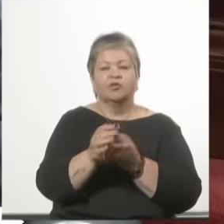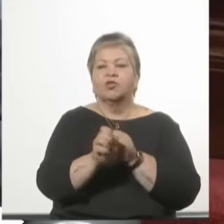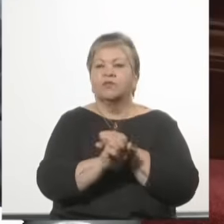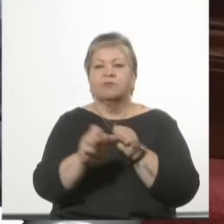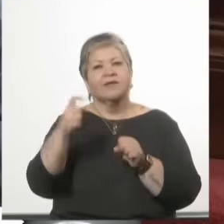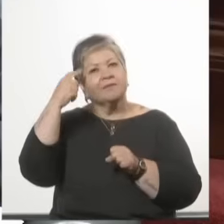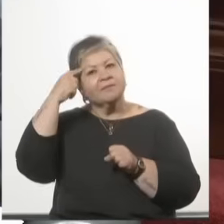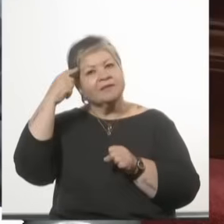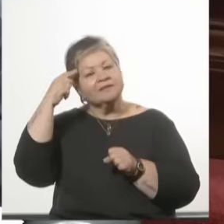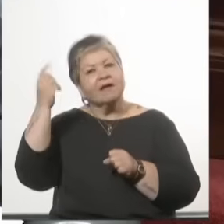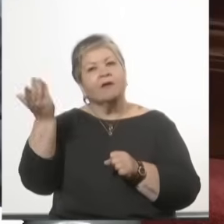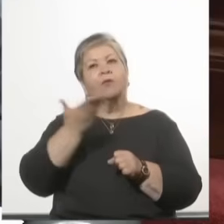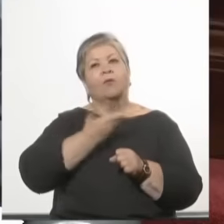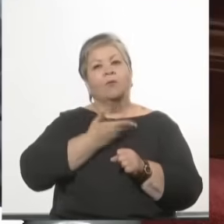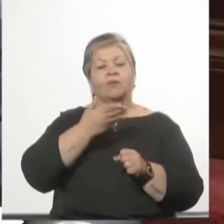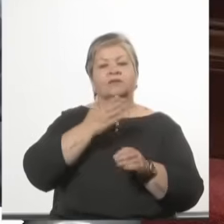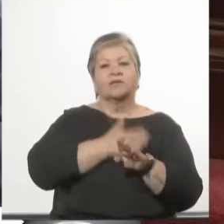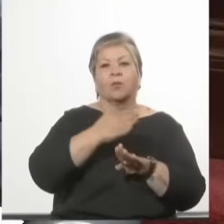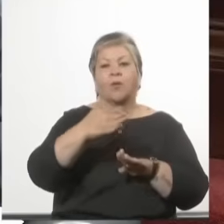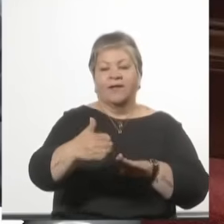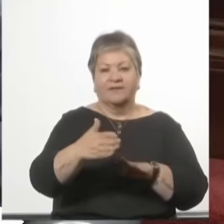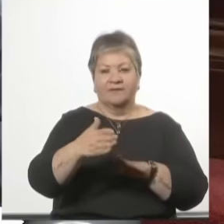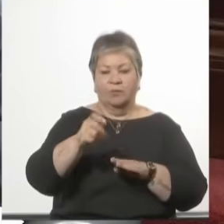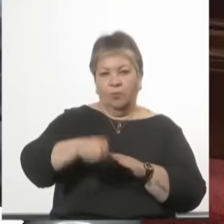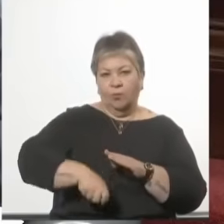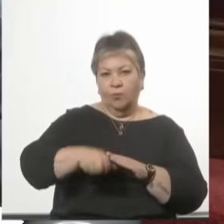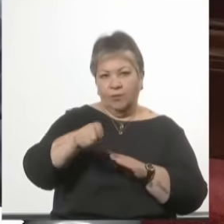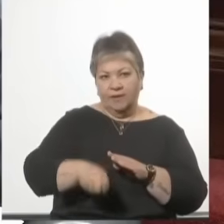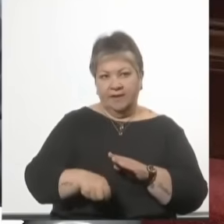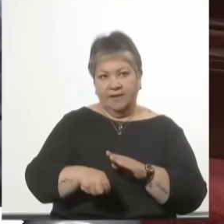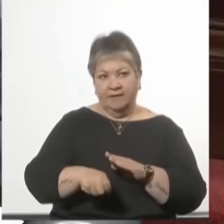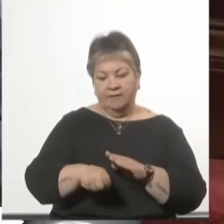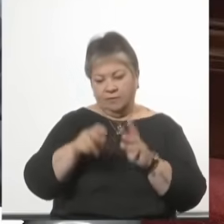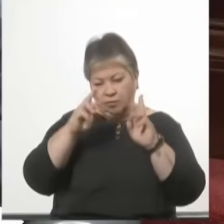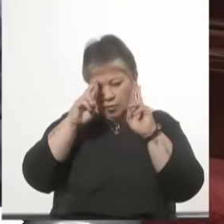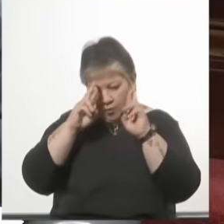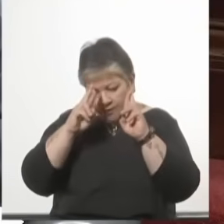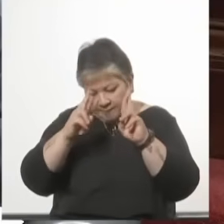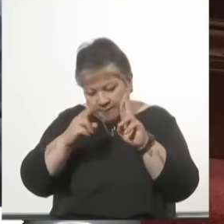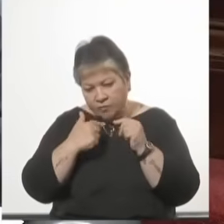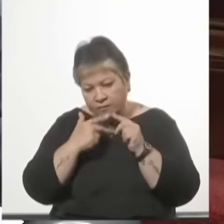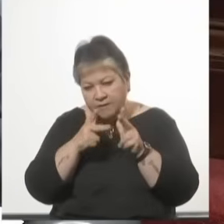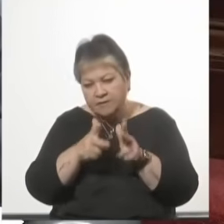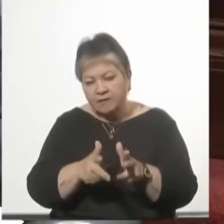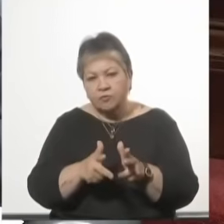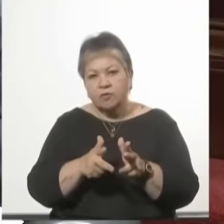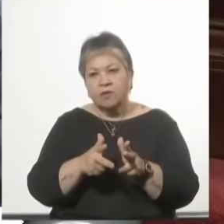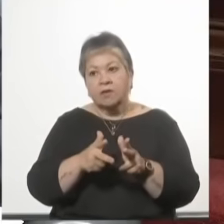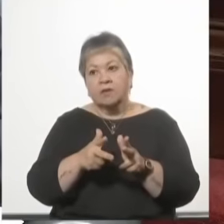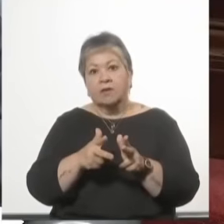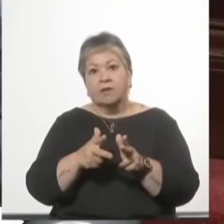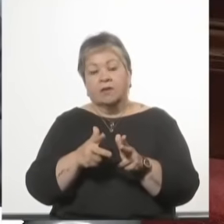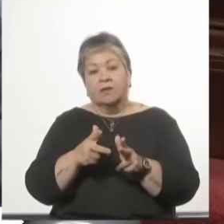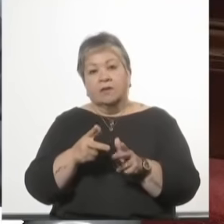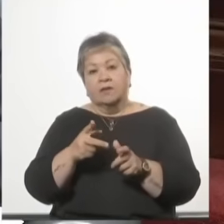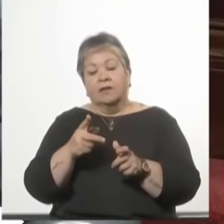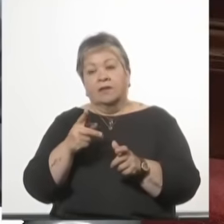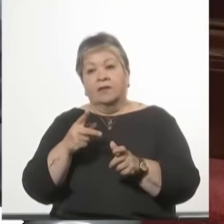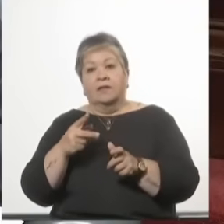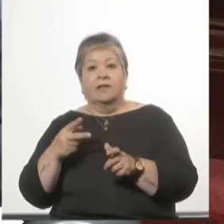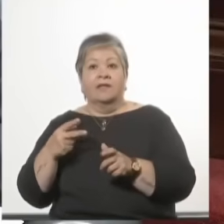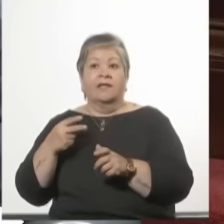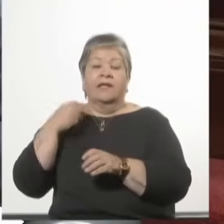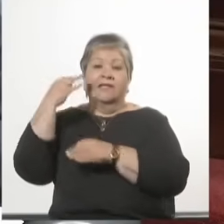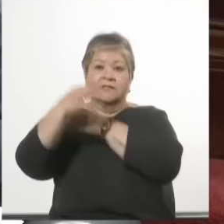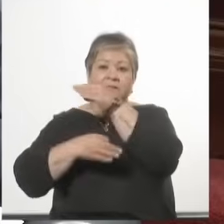cuanto a las severas consecuencias jurídicas que depara, no siendo de recibo, respetuosamente lo decimos, la postura que pretende meramente rebajar a la